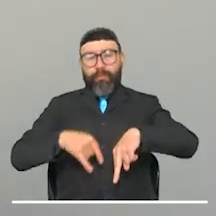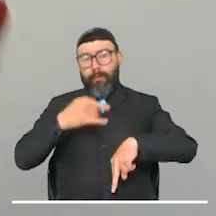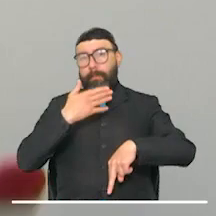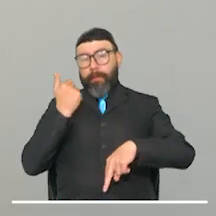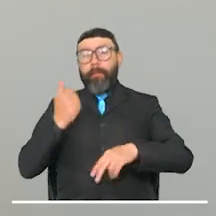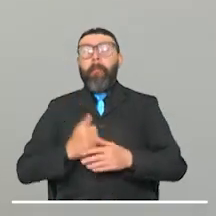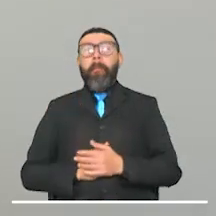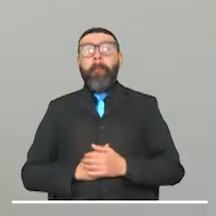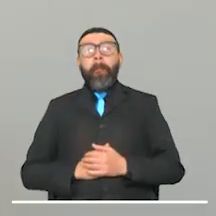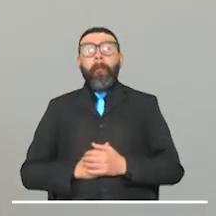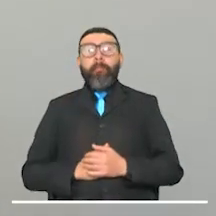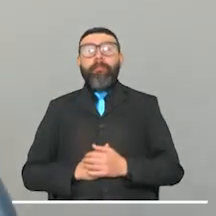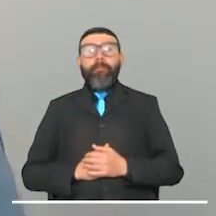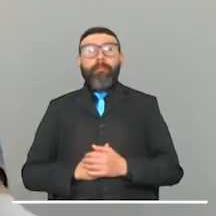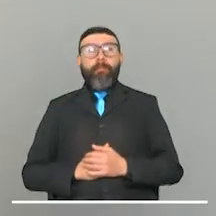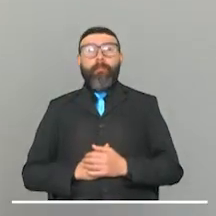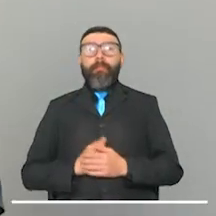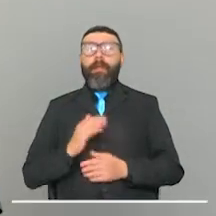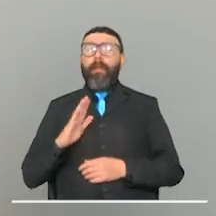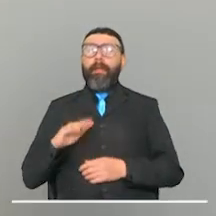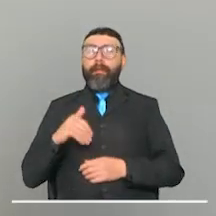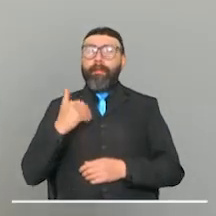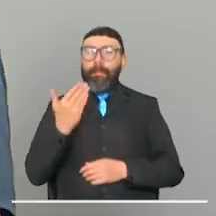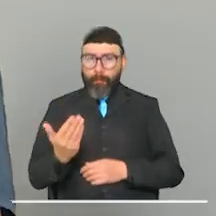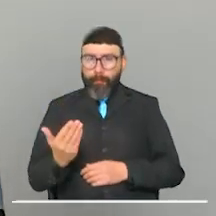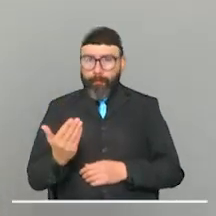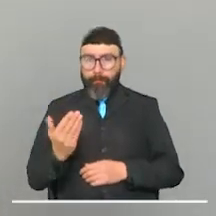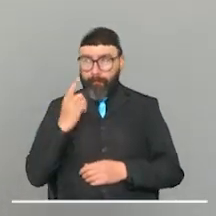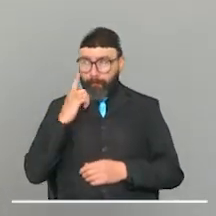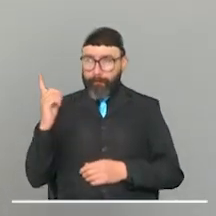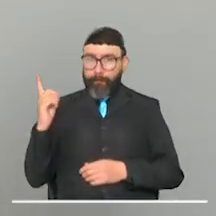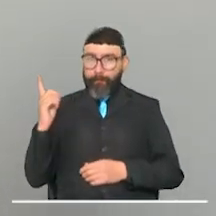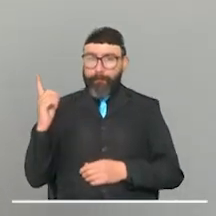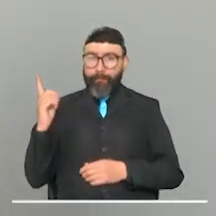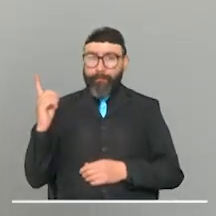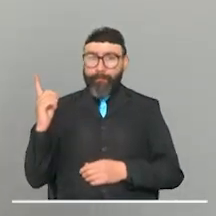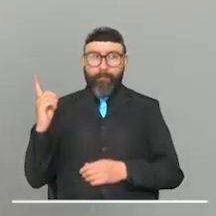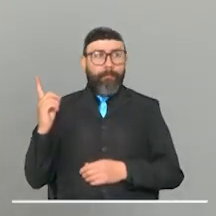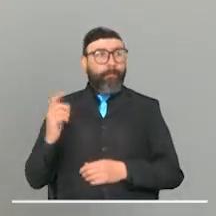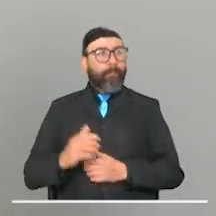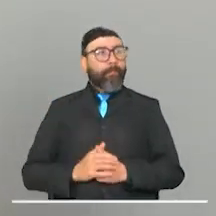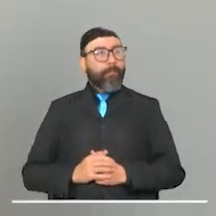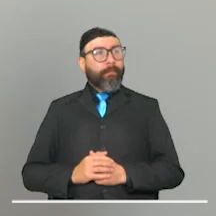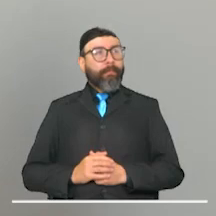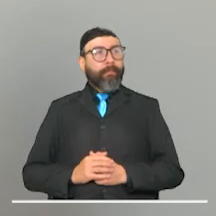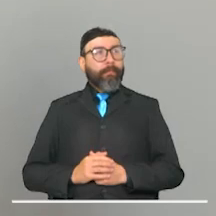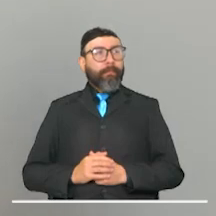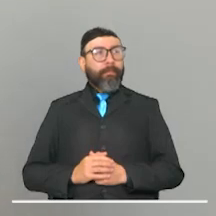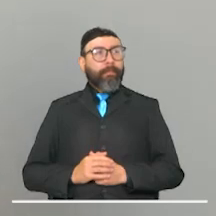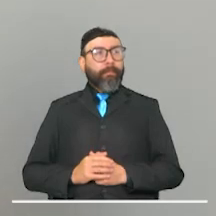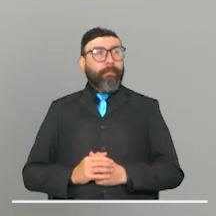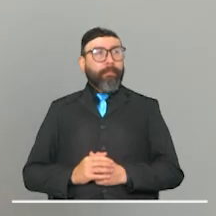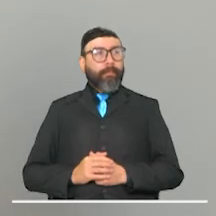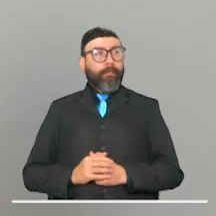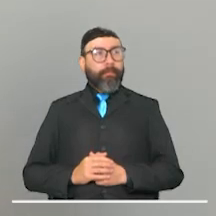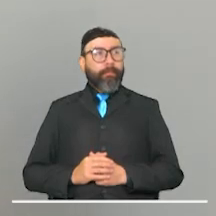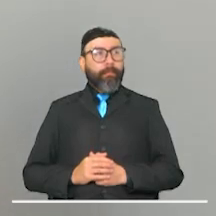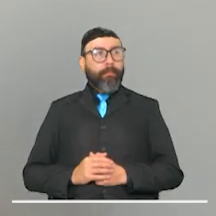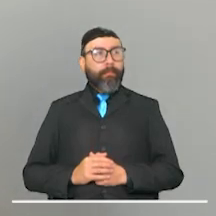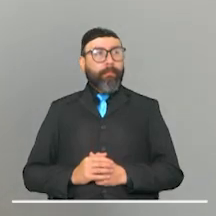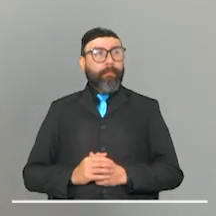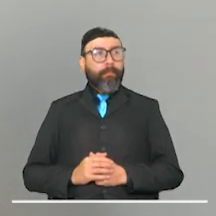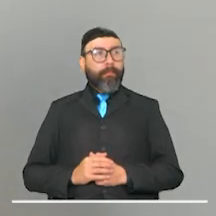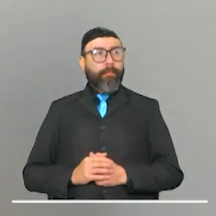luego pueden realizar este otro ejercicio doblan las rodillas ponen los bracitos a los lados y